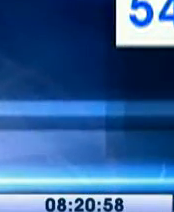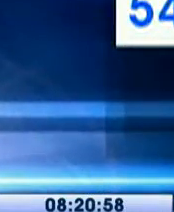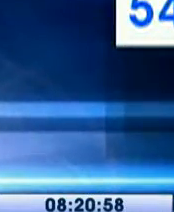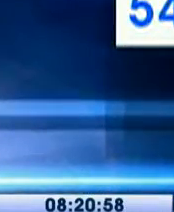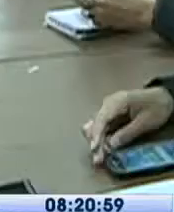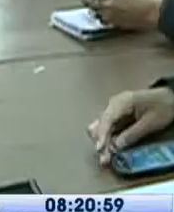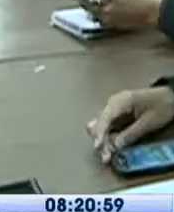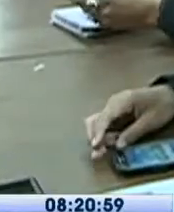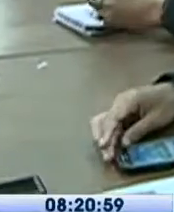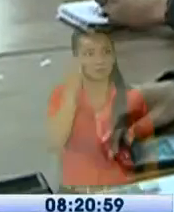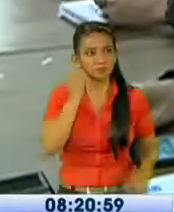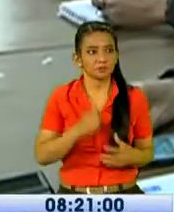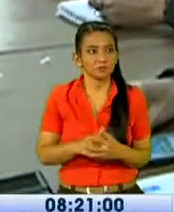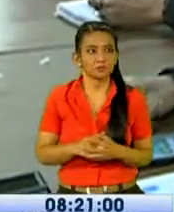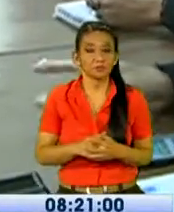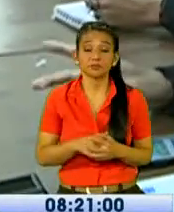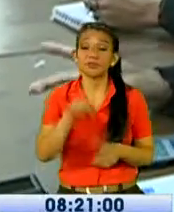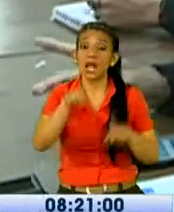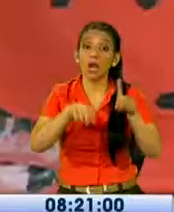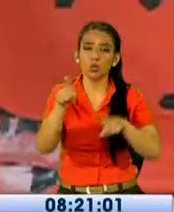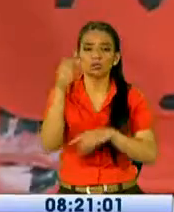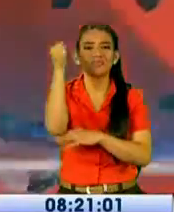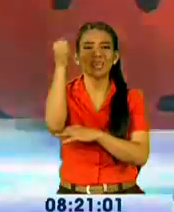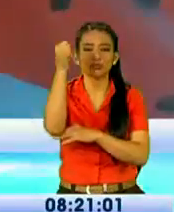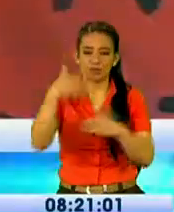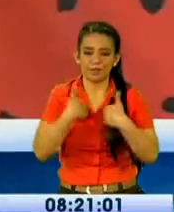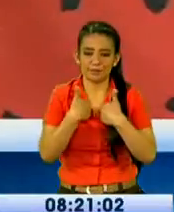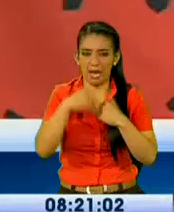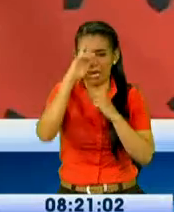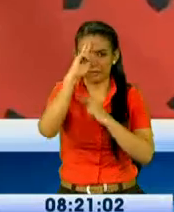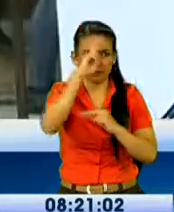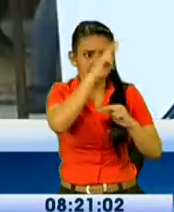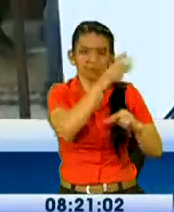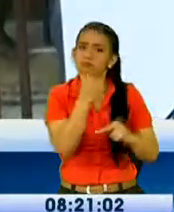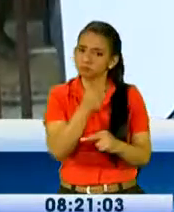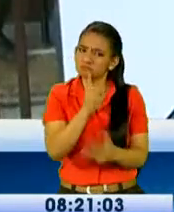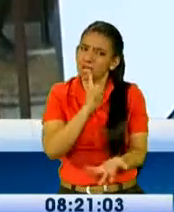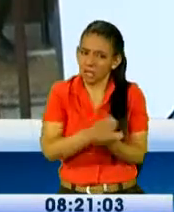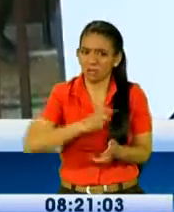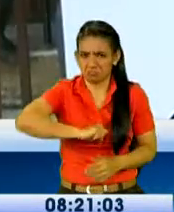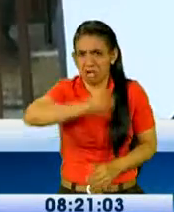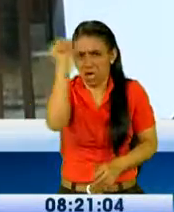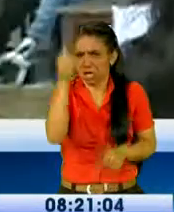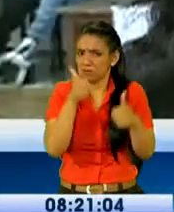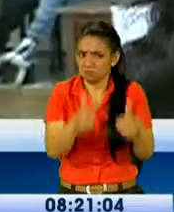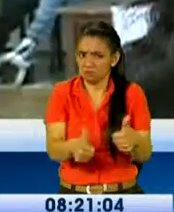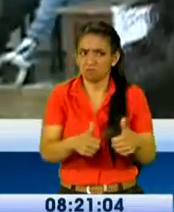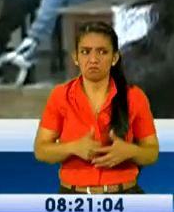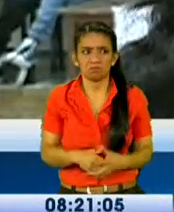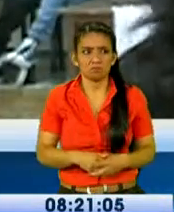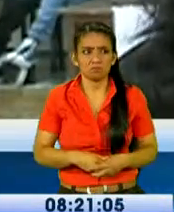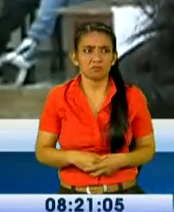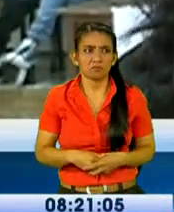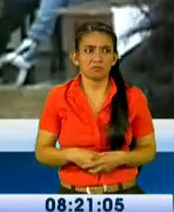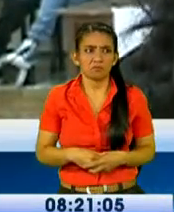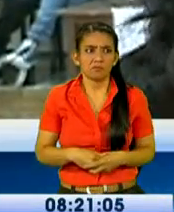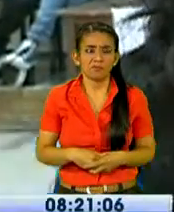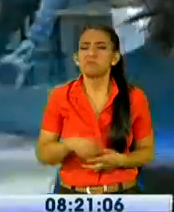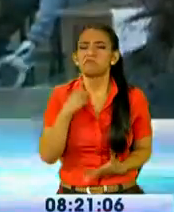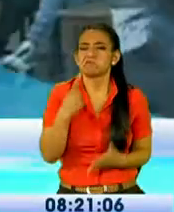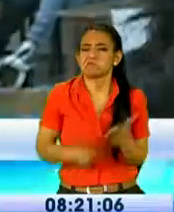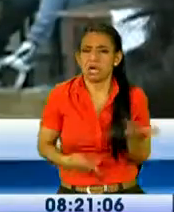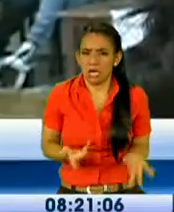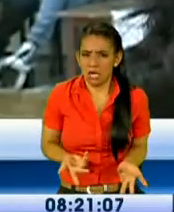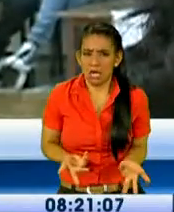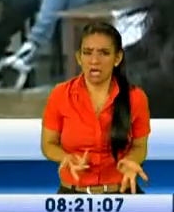45.57% por el no. Para muchos activistas de los derechos de los animales, esta era una victoria a su causa. Lo que se busca con esto